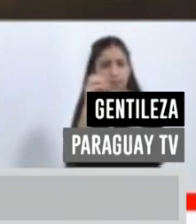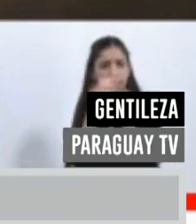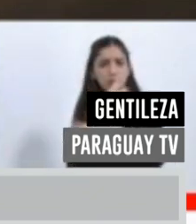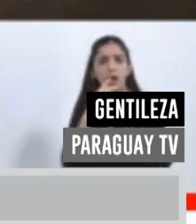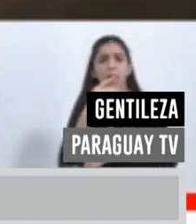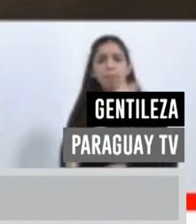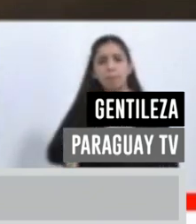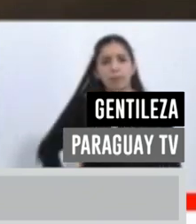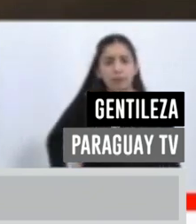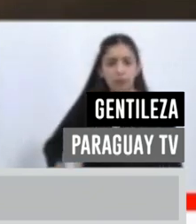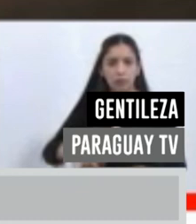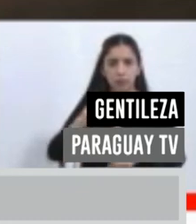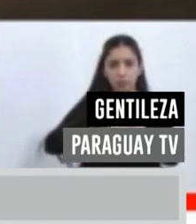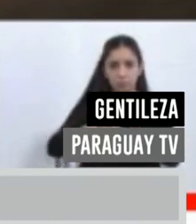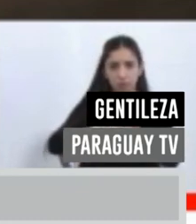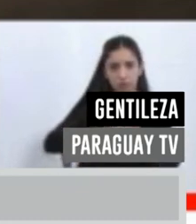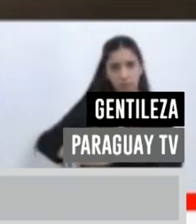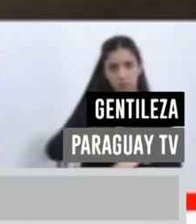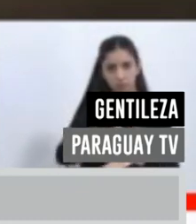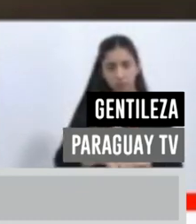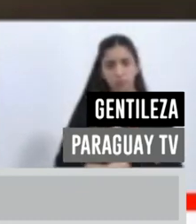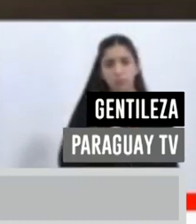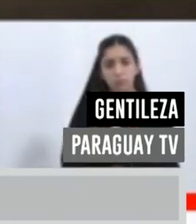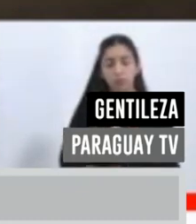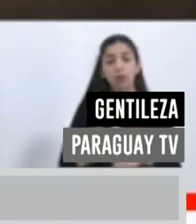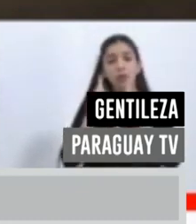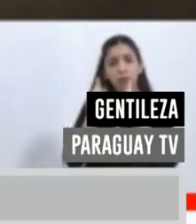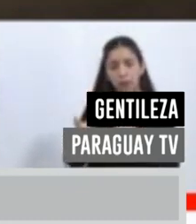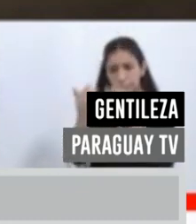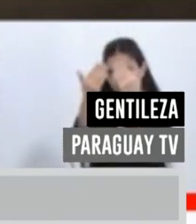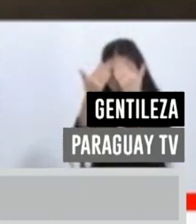criticaron al presidente de la República